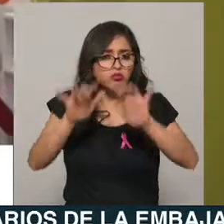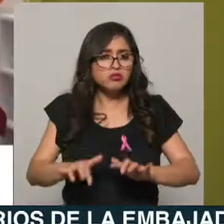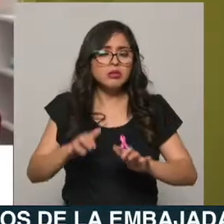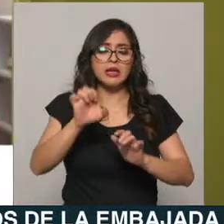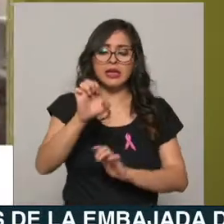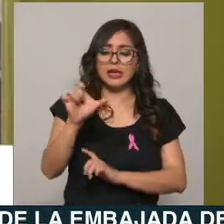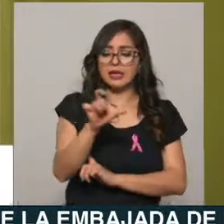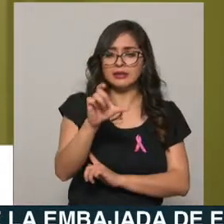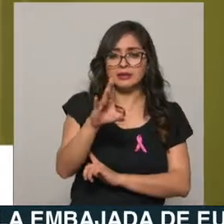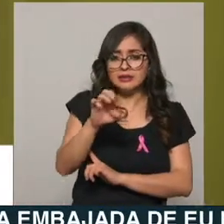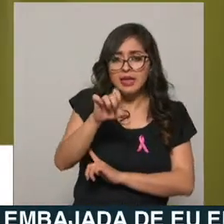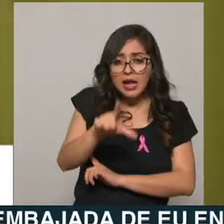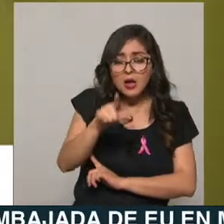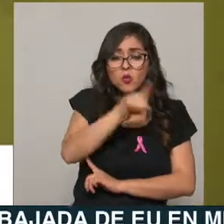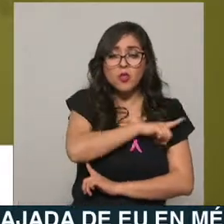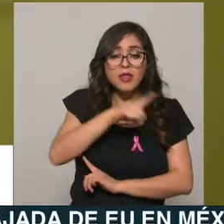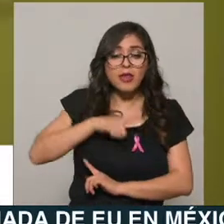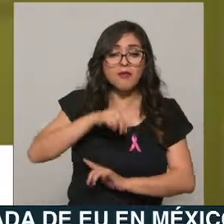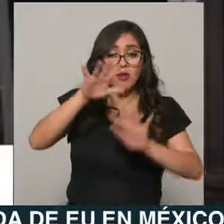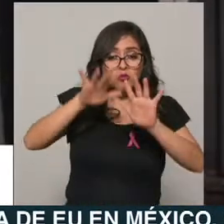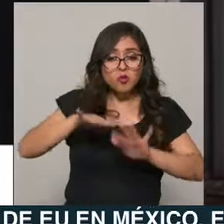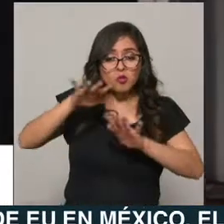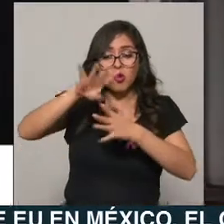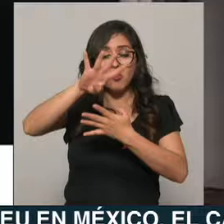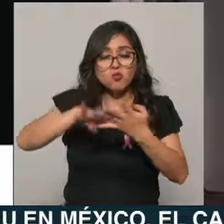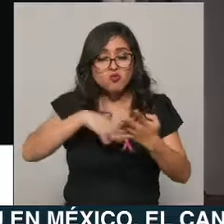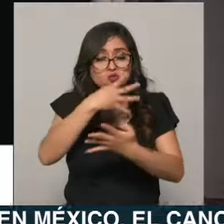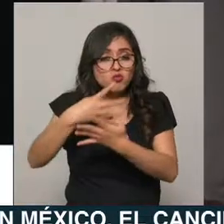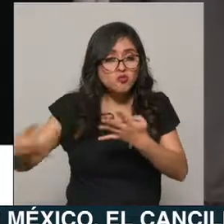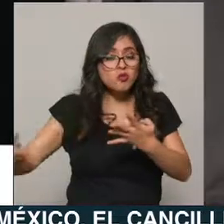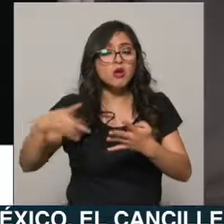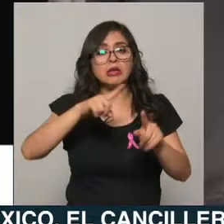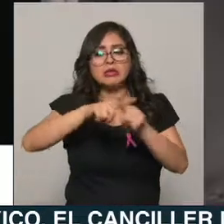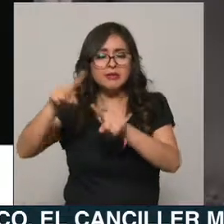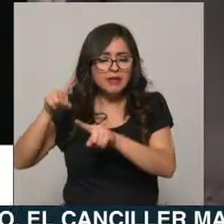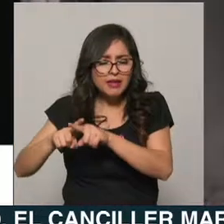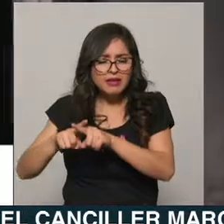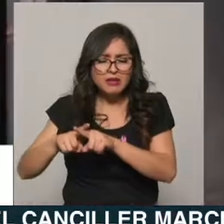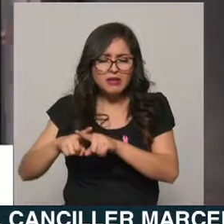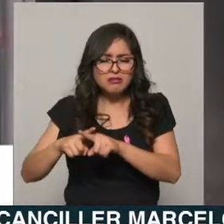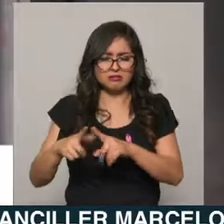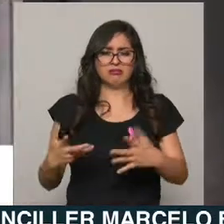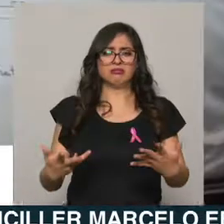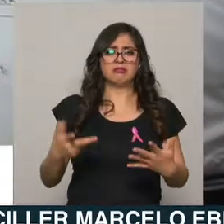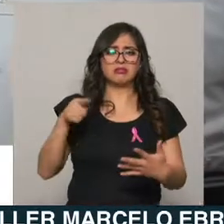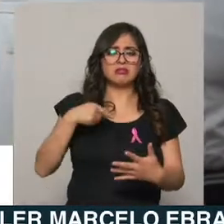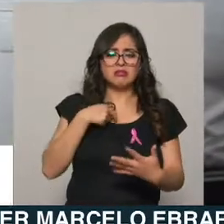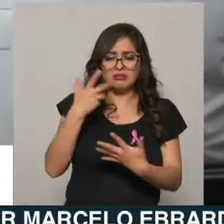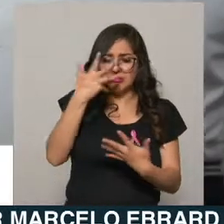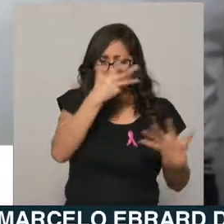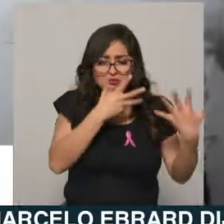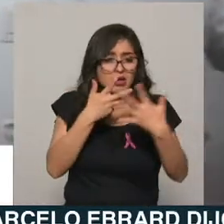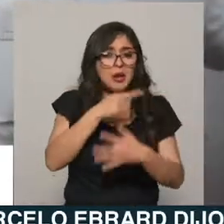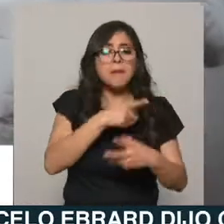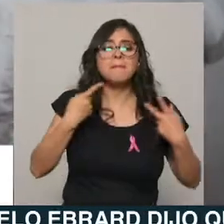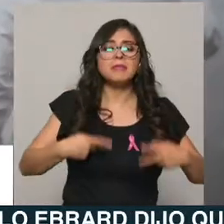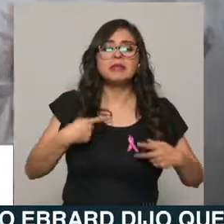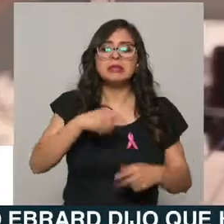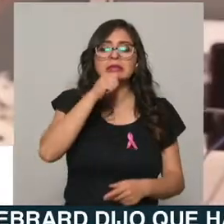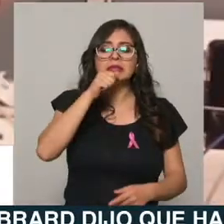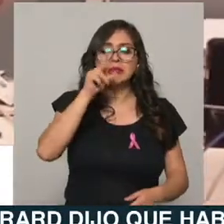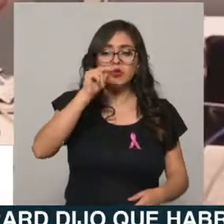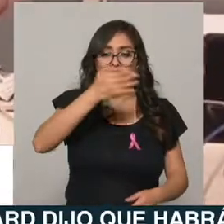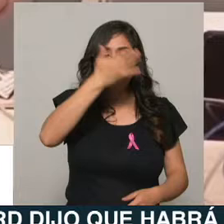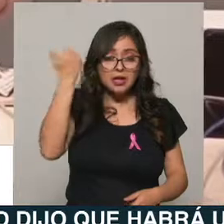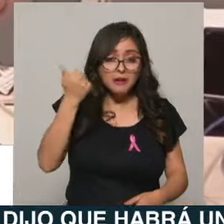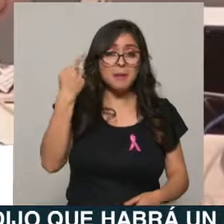Excel y tiene que hacerlo de tal manera, con una tabla pivote, etcétera, etcétera, pues voy a batallar porque la gente no sabe hacerlo. Pero en lugar